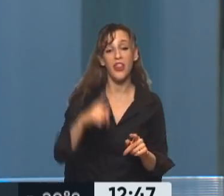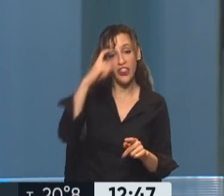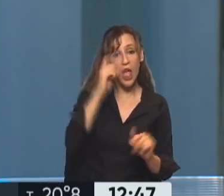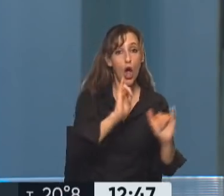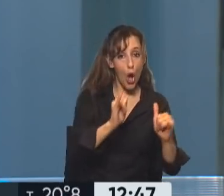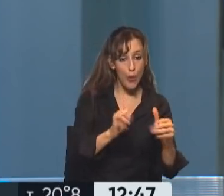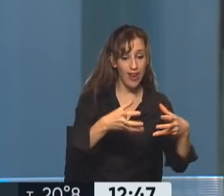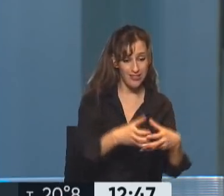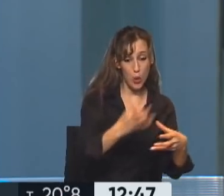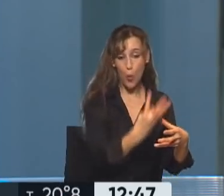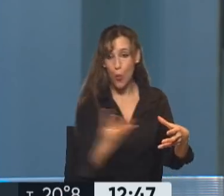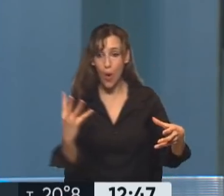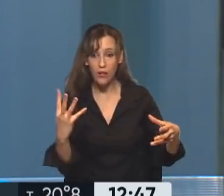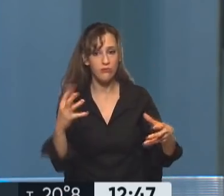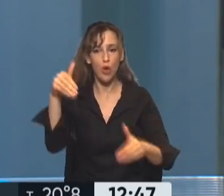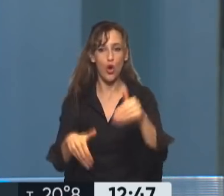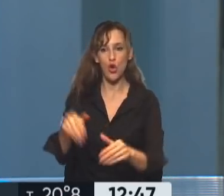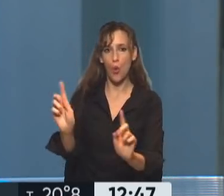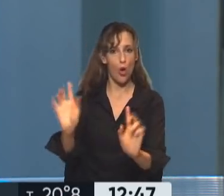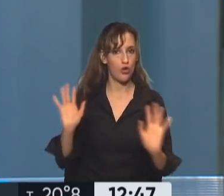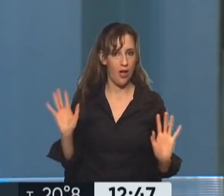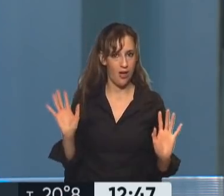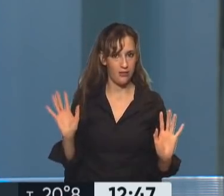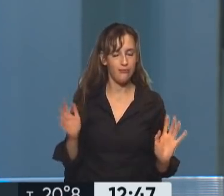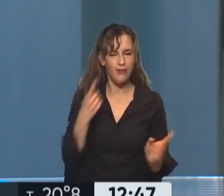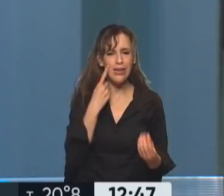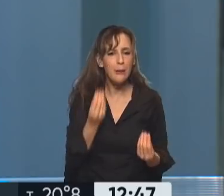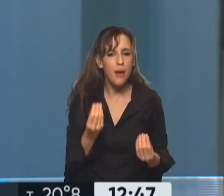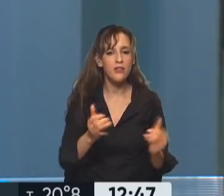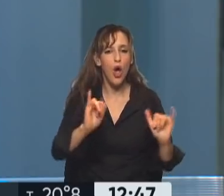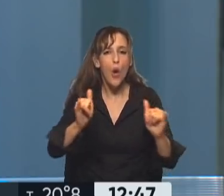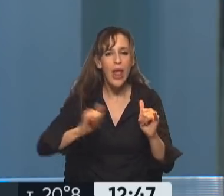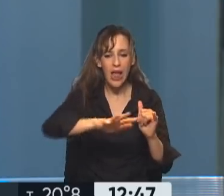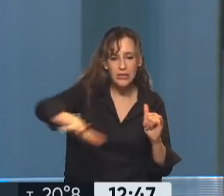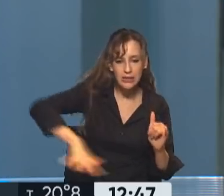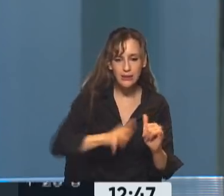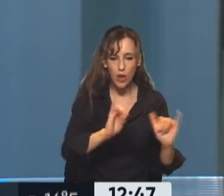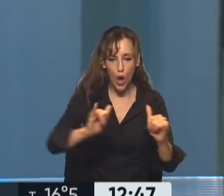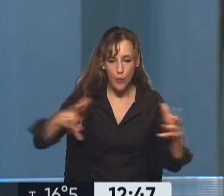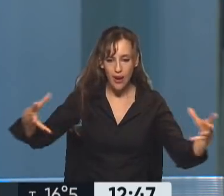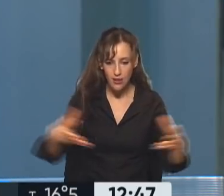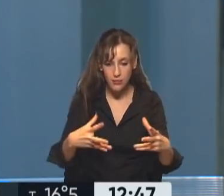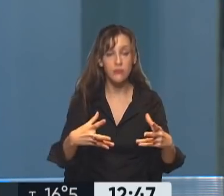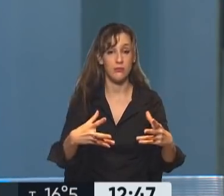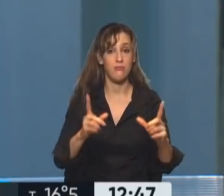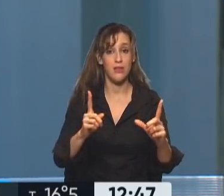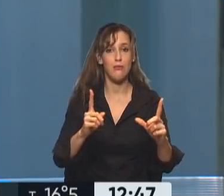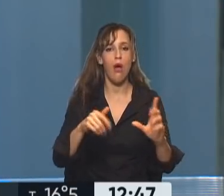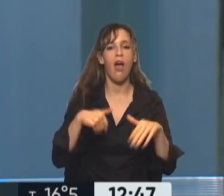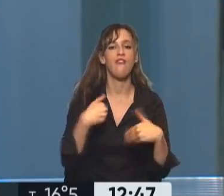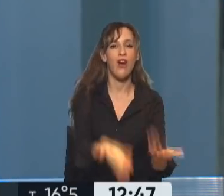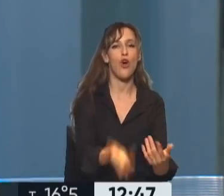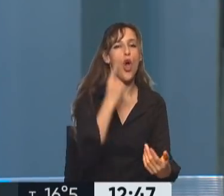no votaron. ¿Y qué pasa con la juventud? Y justamente, bueno, parte de esa juventud es quien votó al tercer candidato,